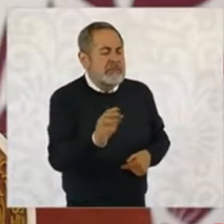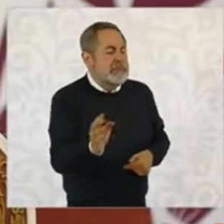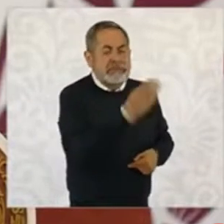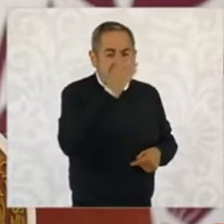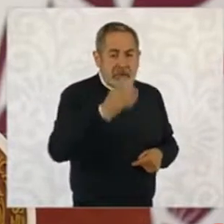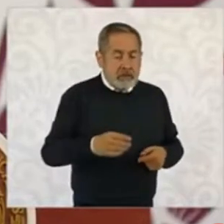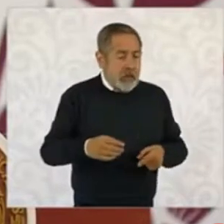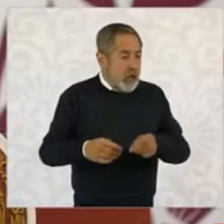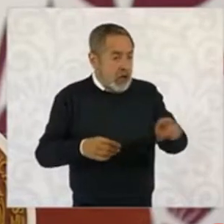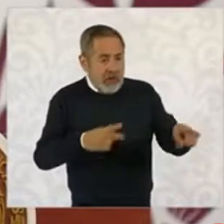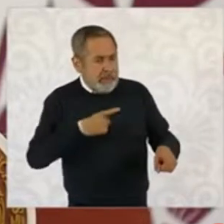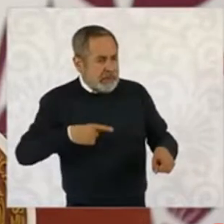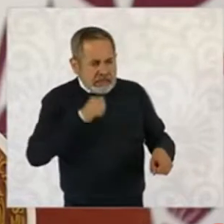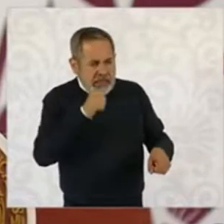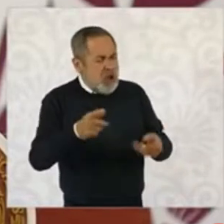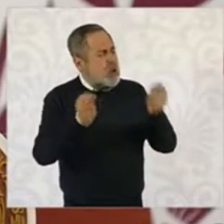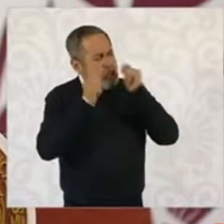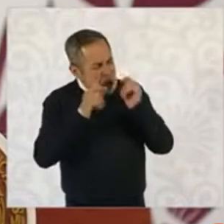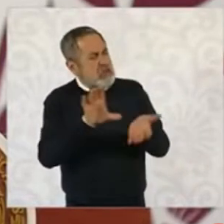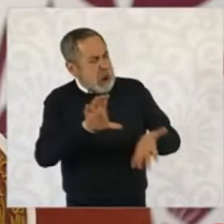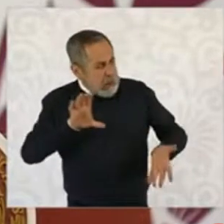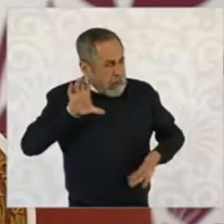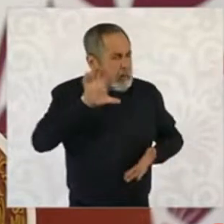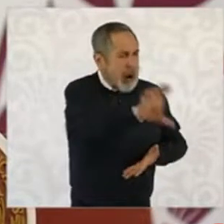también se les pagó.